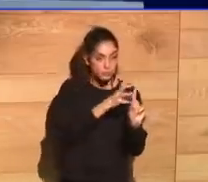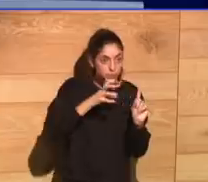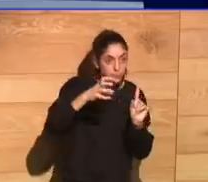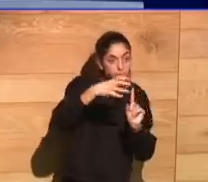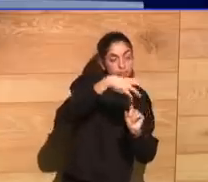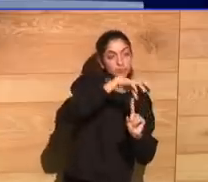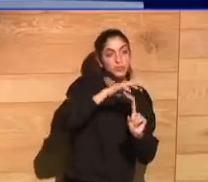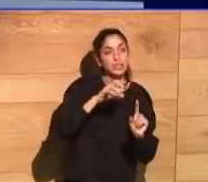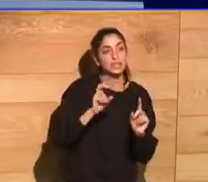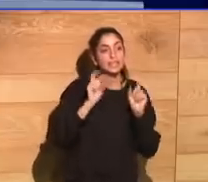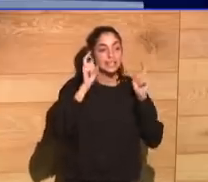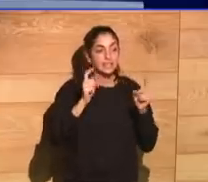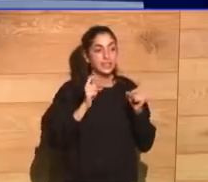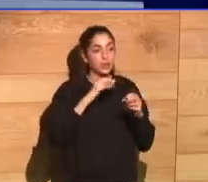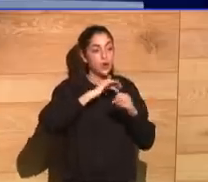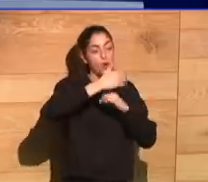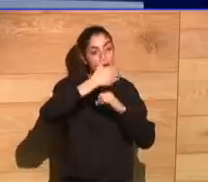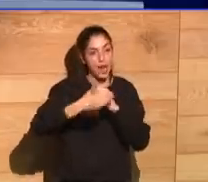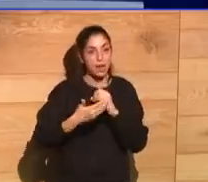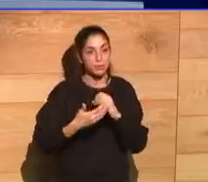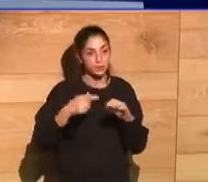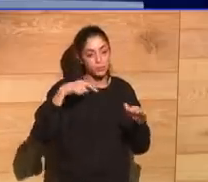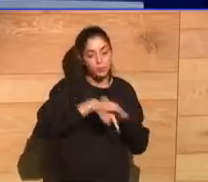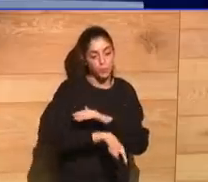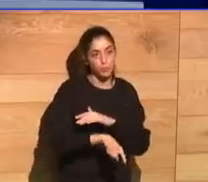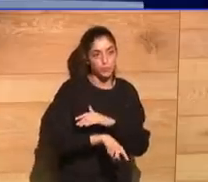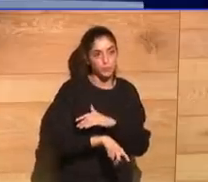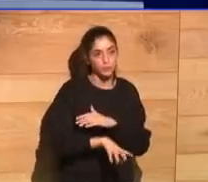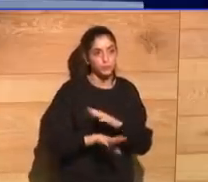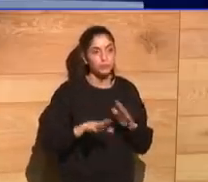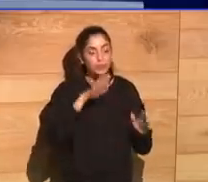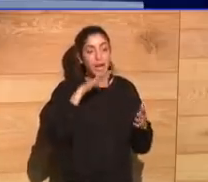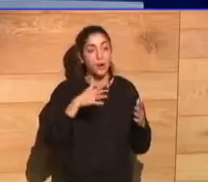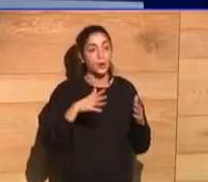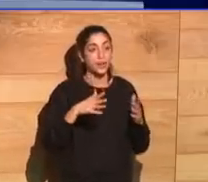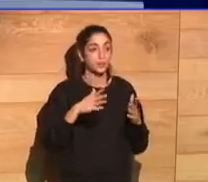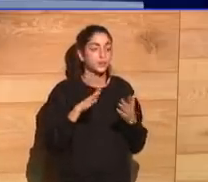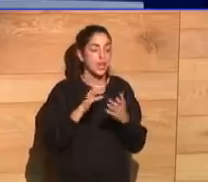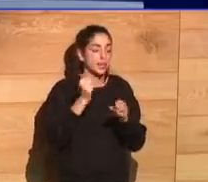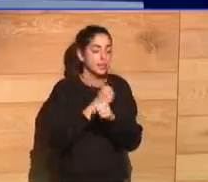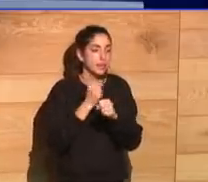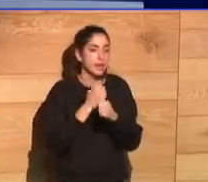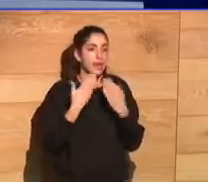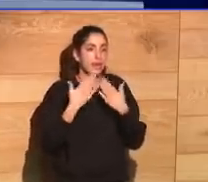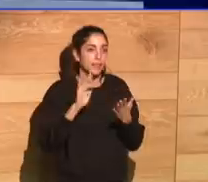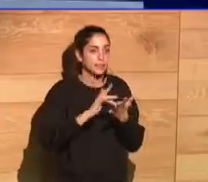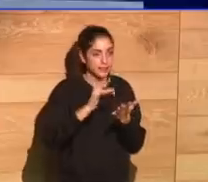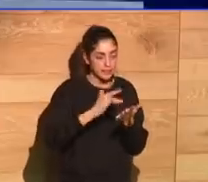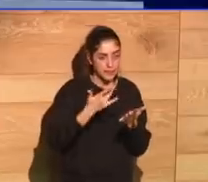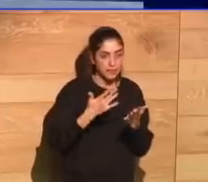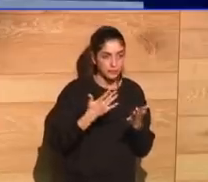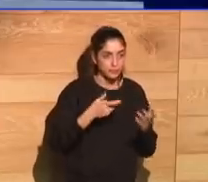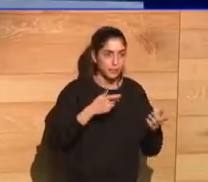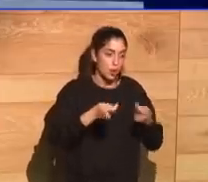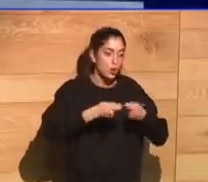las capas en profundidad. Ahora ya se podría trabajar con las capas de forma digital, aislándolas de una forma muchísimo más controlable. En